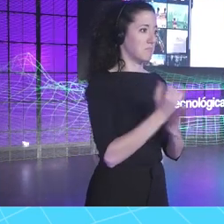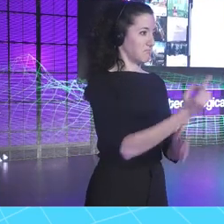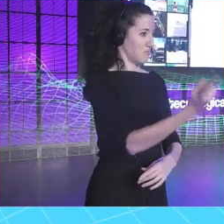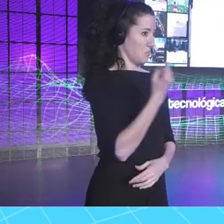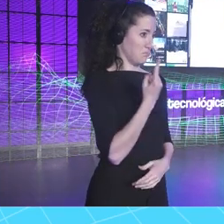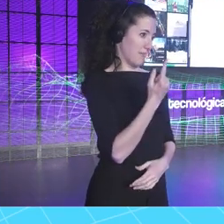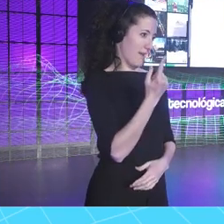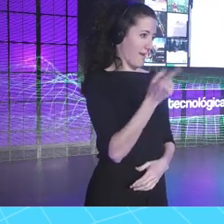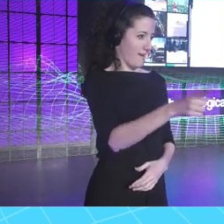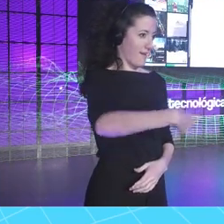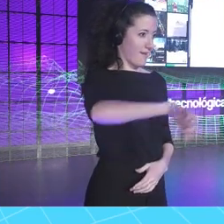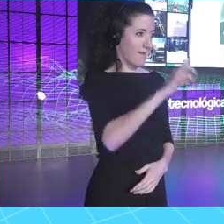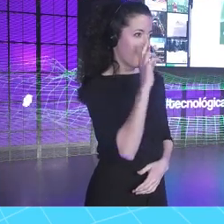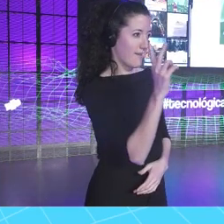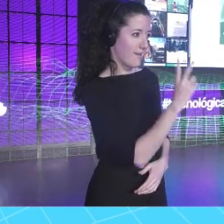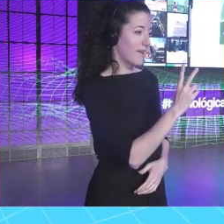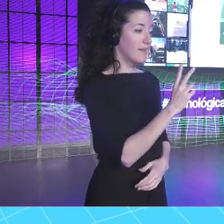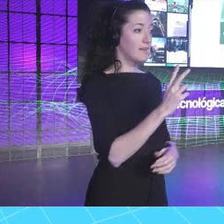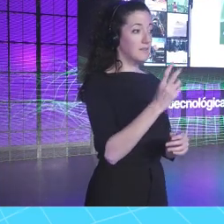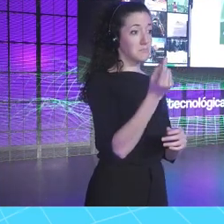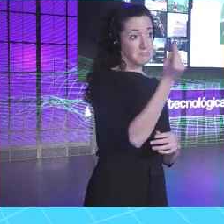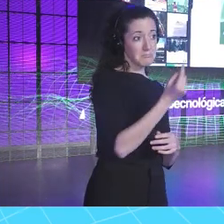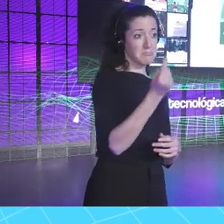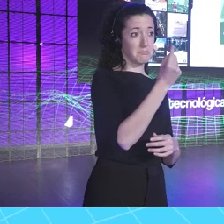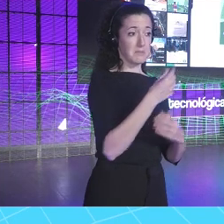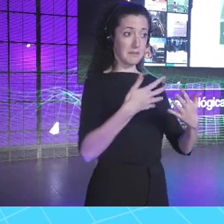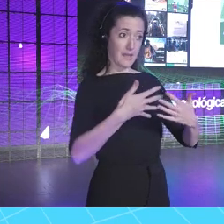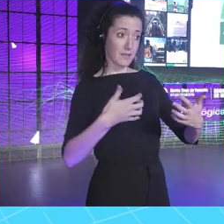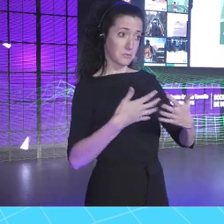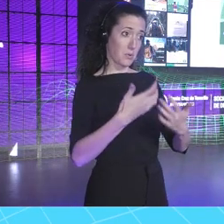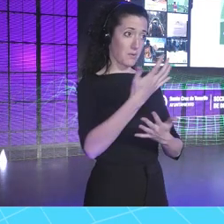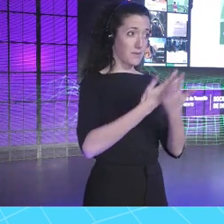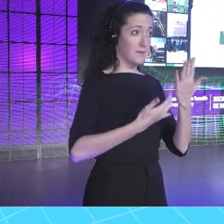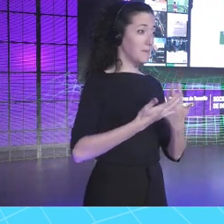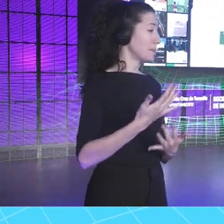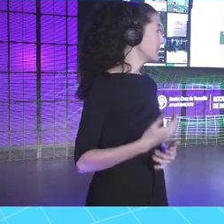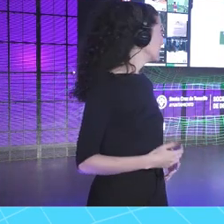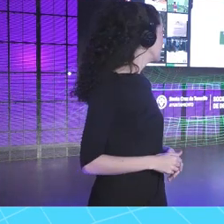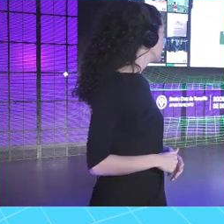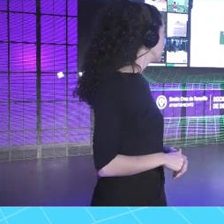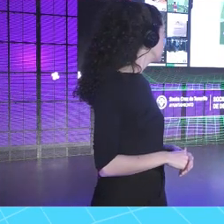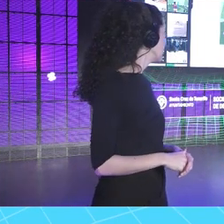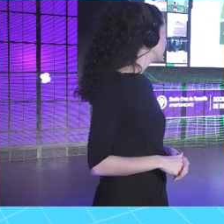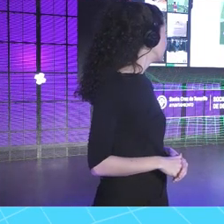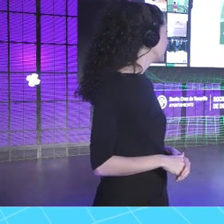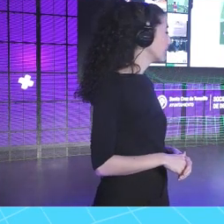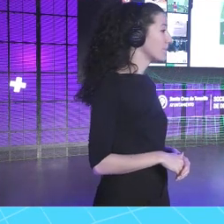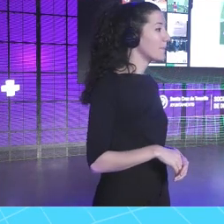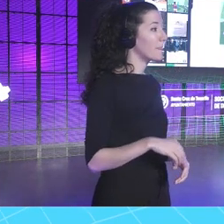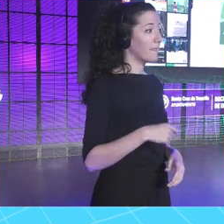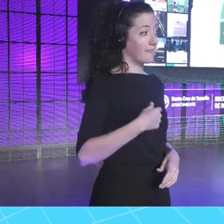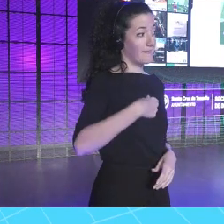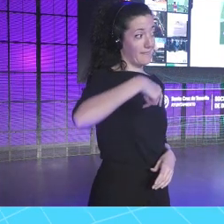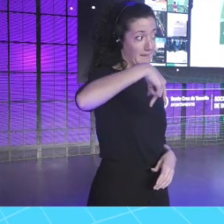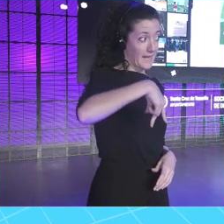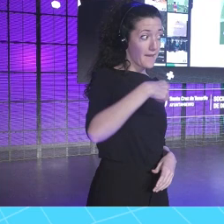algún diseño que tenga un espacio para un textito que tal este y Lo pondré Aquí nerea bien o